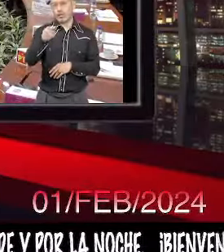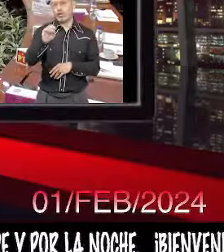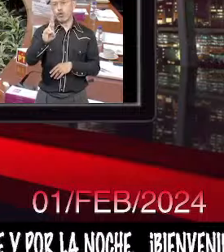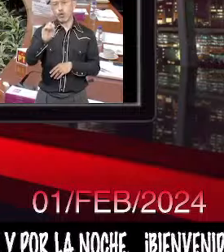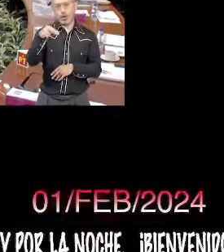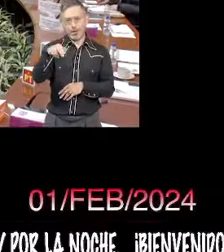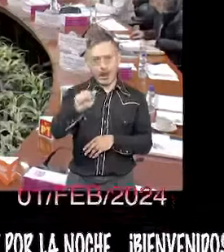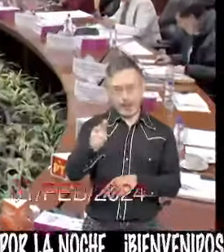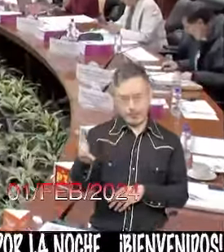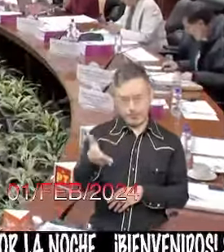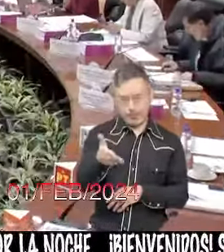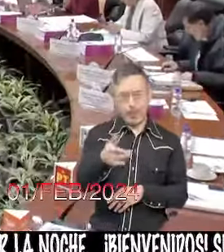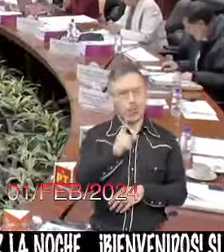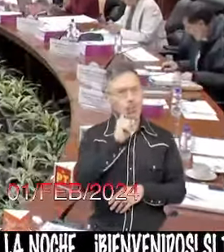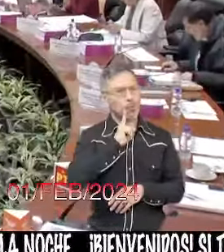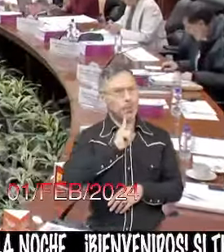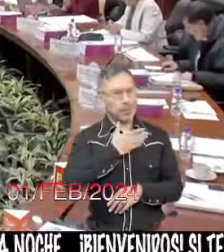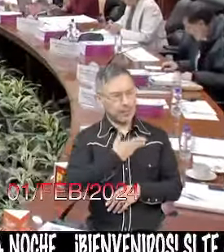gracias, presidente.